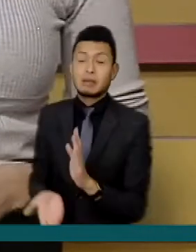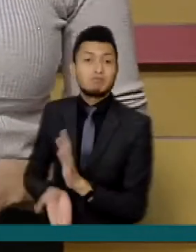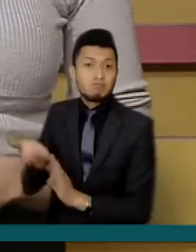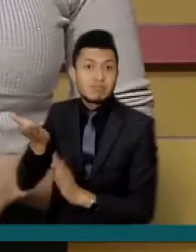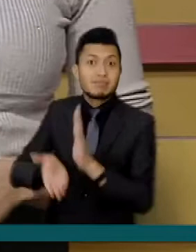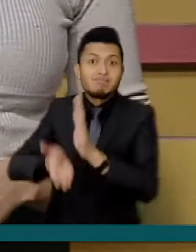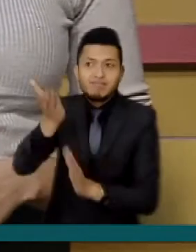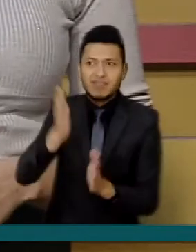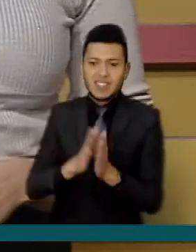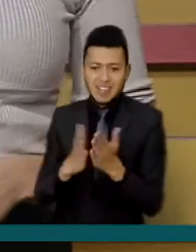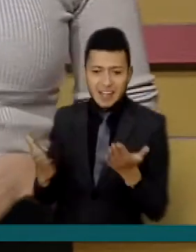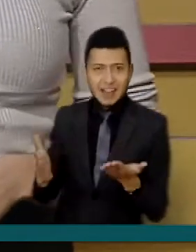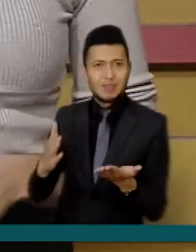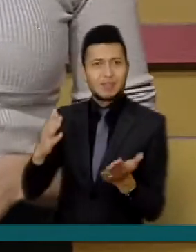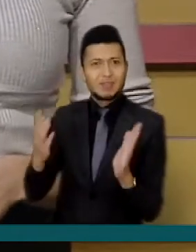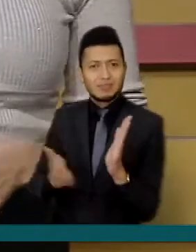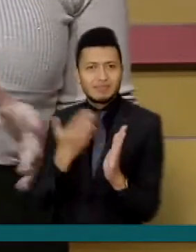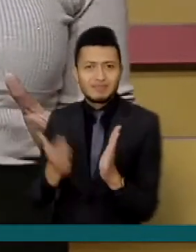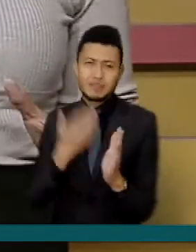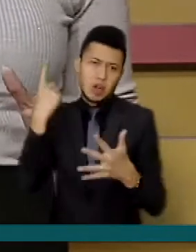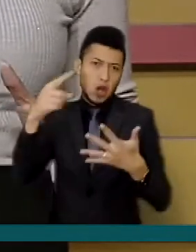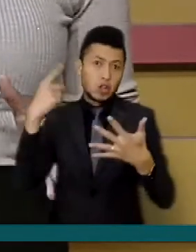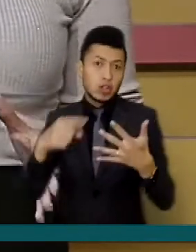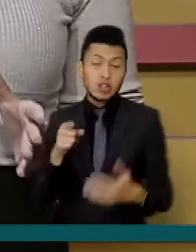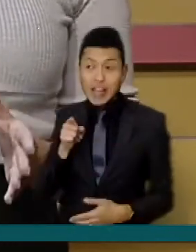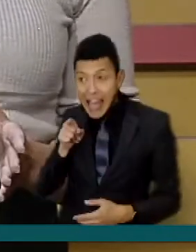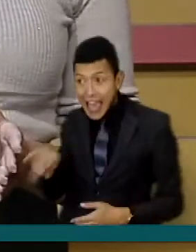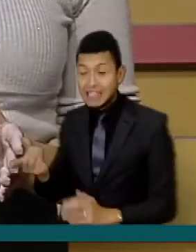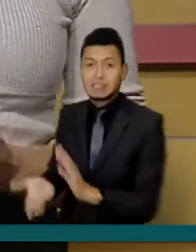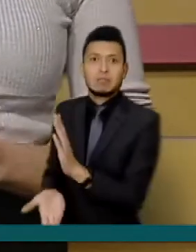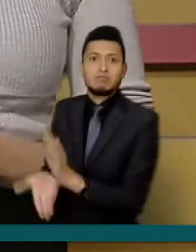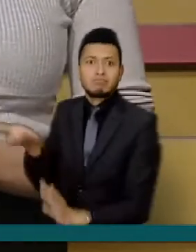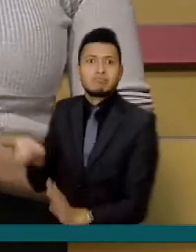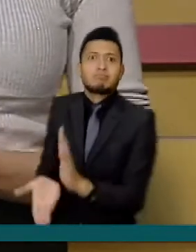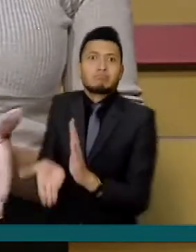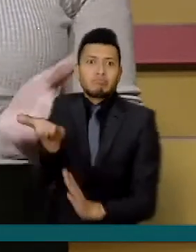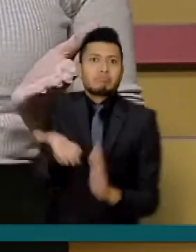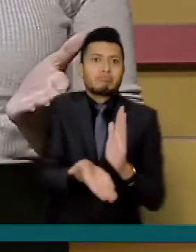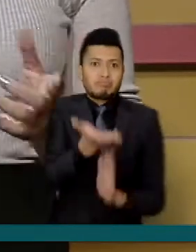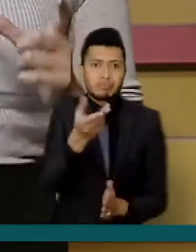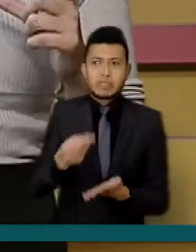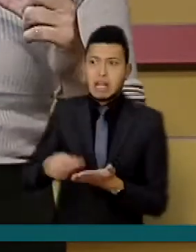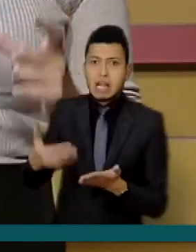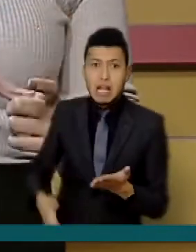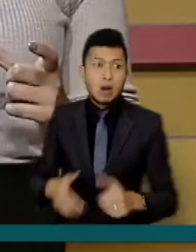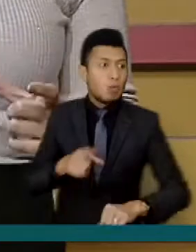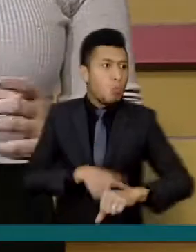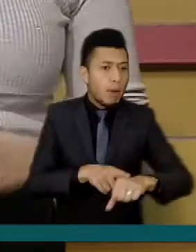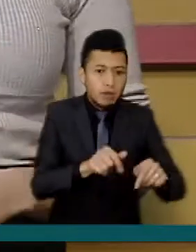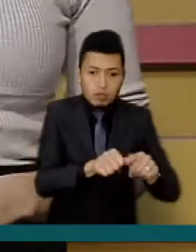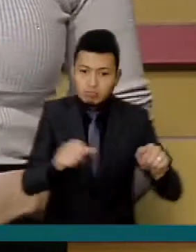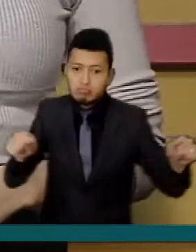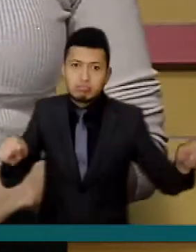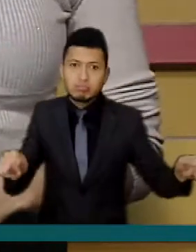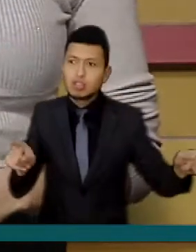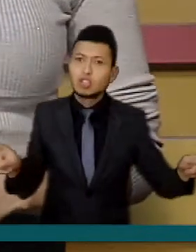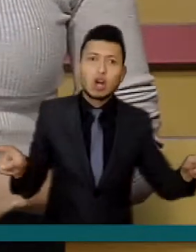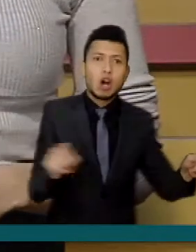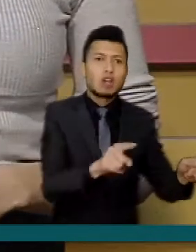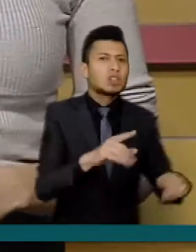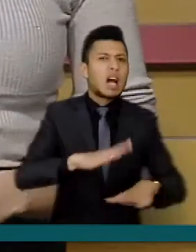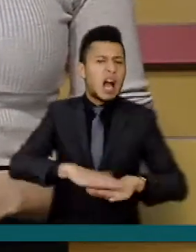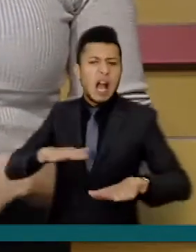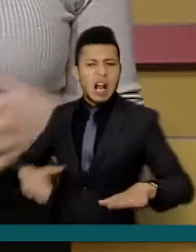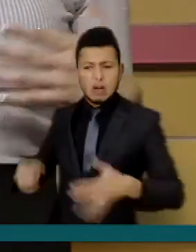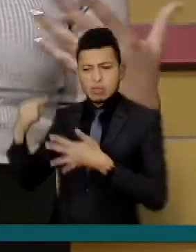de los útiles escolares. Estas son claras muestras de cómo el precio se ha movido hacia arriba y en un solo momento. La inflación